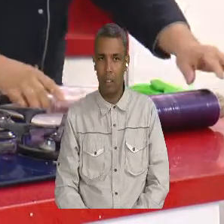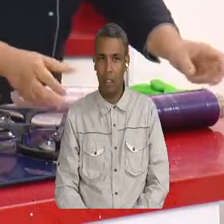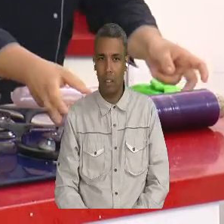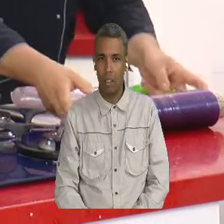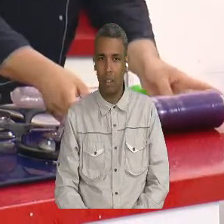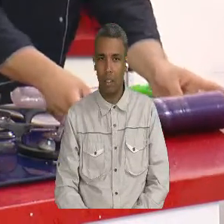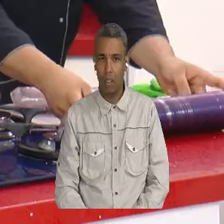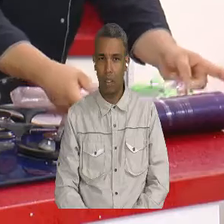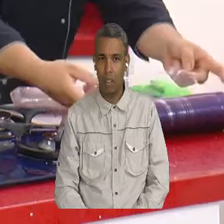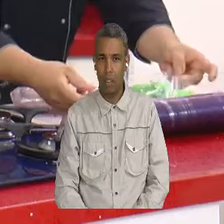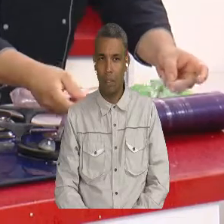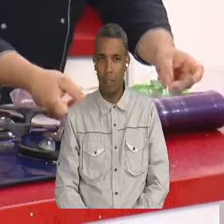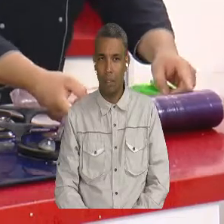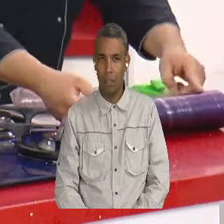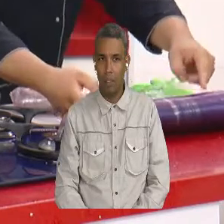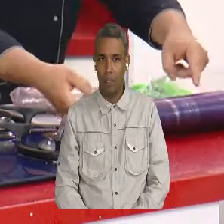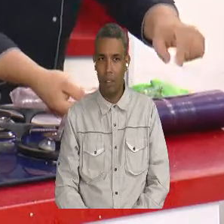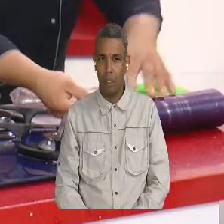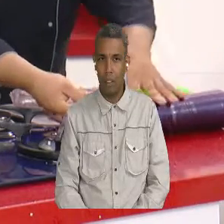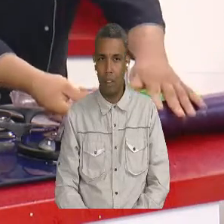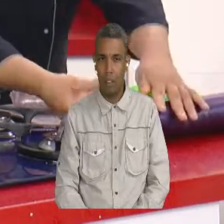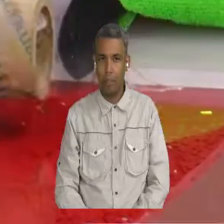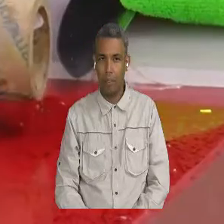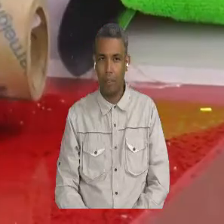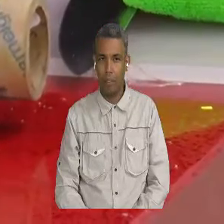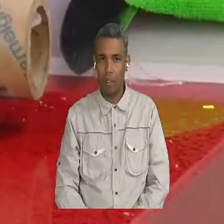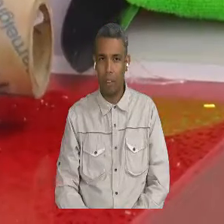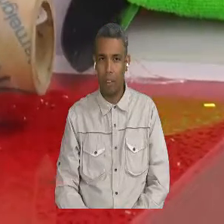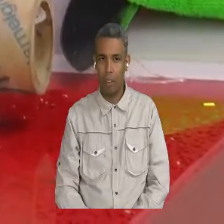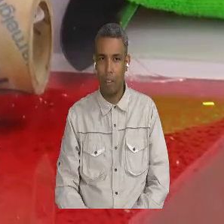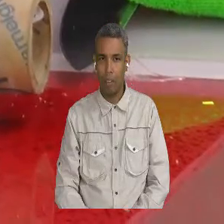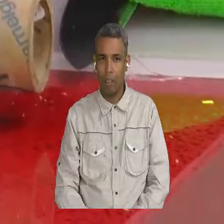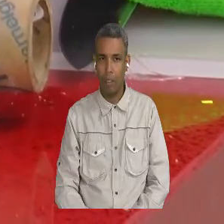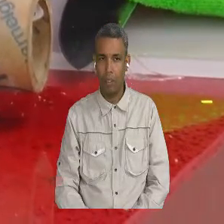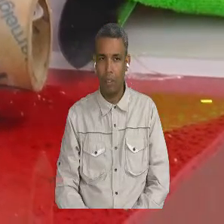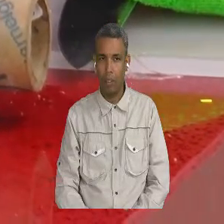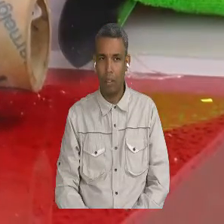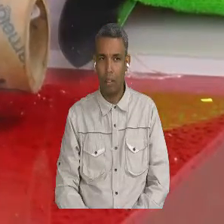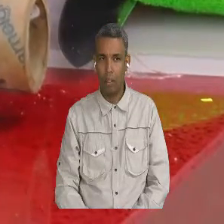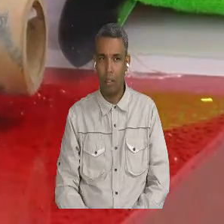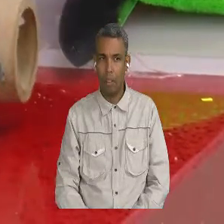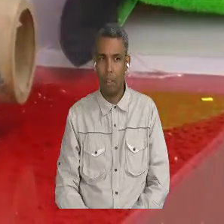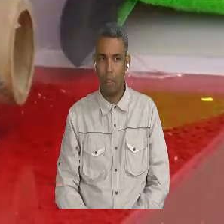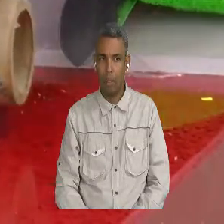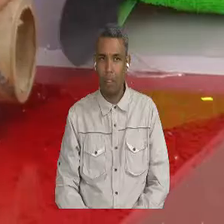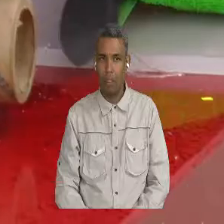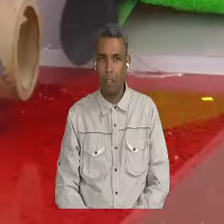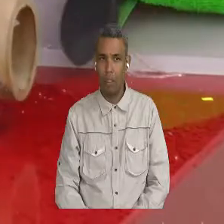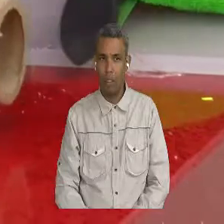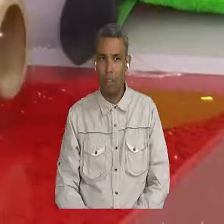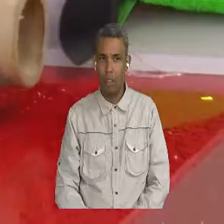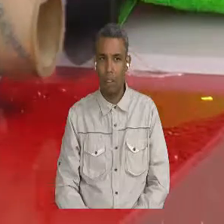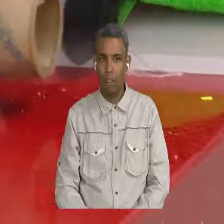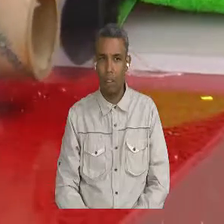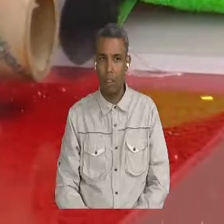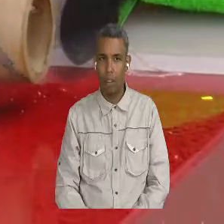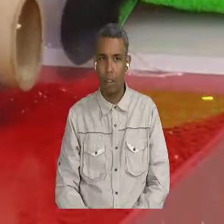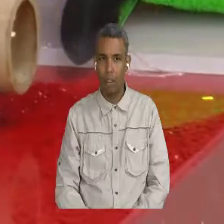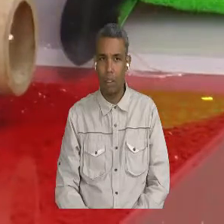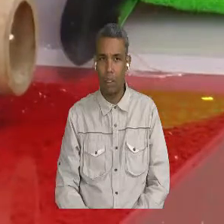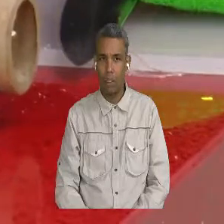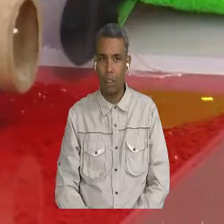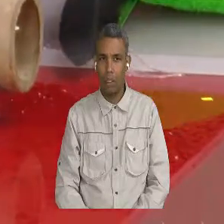papel me compliqué un poquito, puesto que es muy delicado también. Entonces sí, se va rompiendo. Pero sí, eso en la cocina la idea es